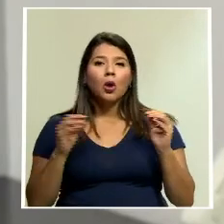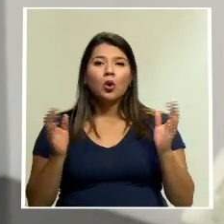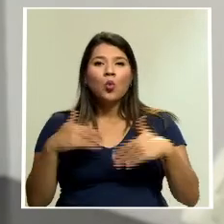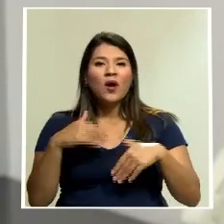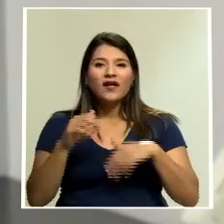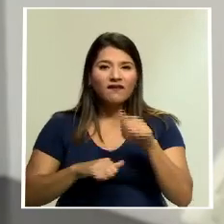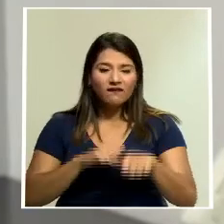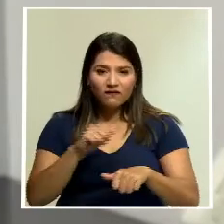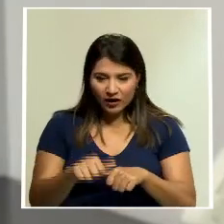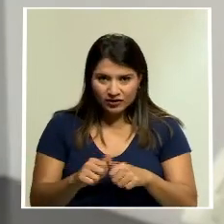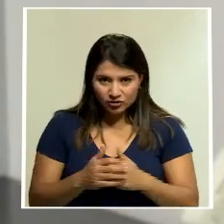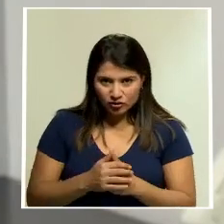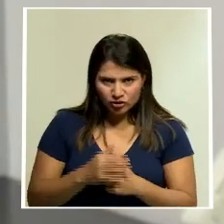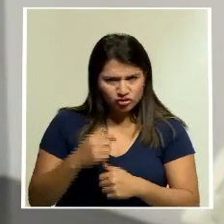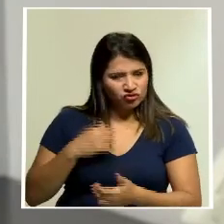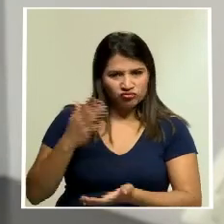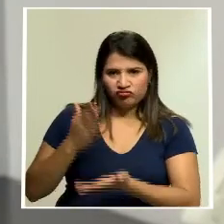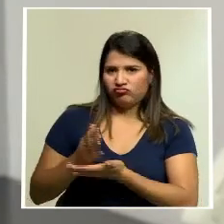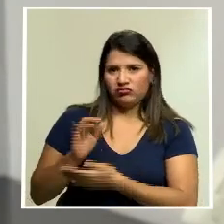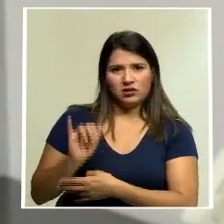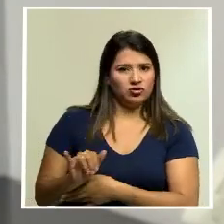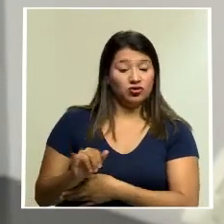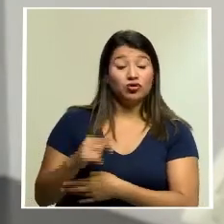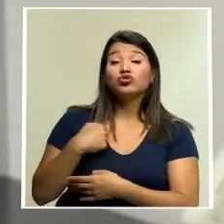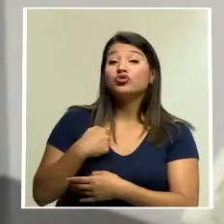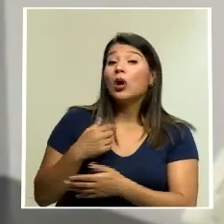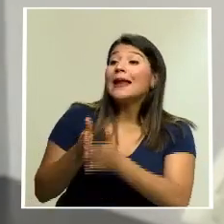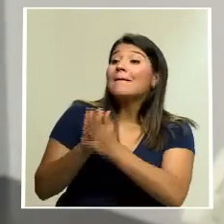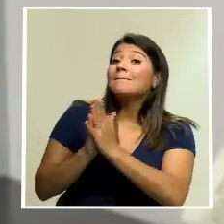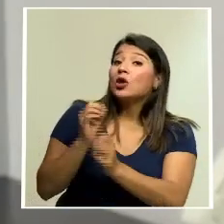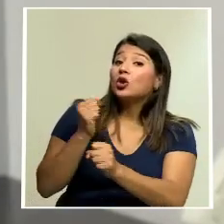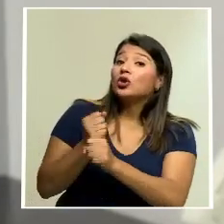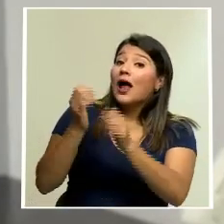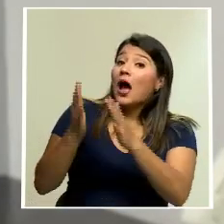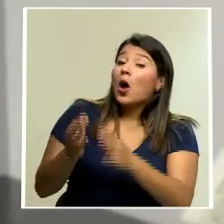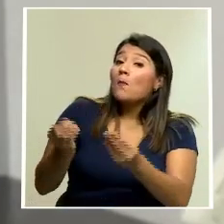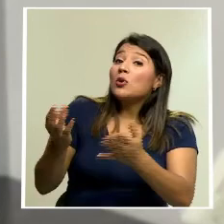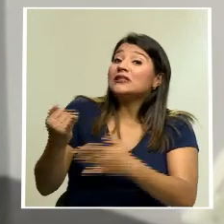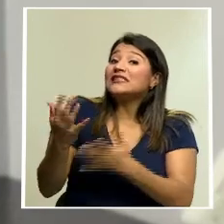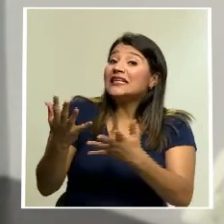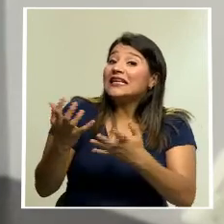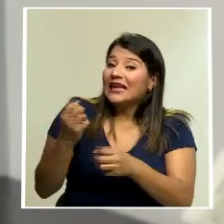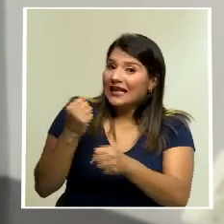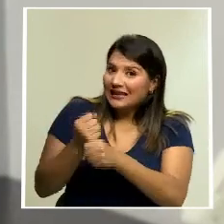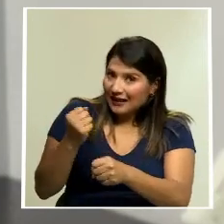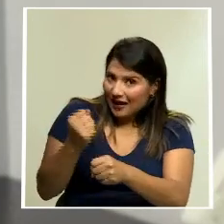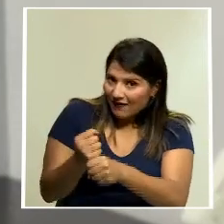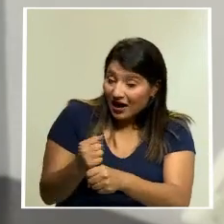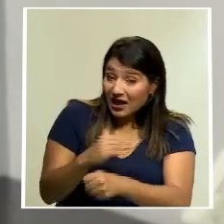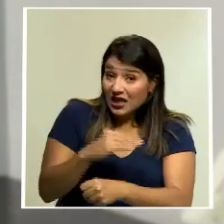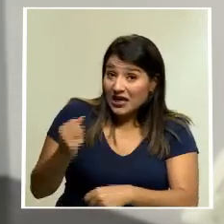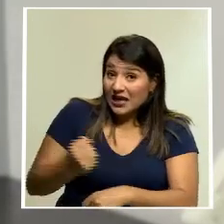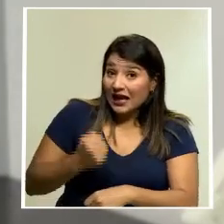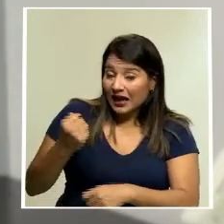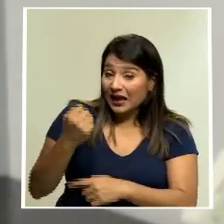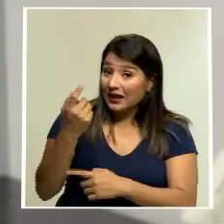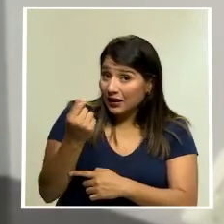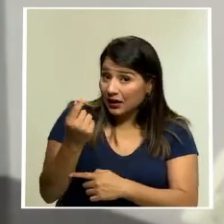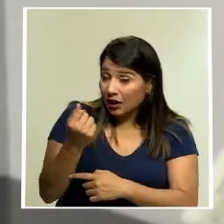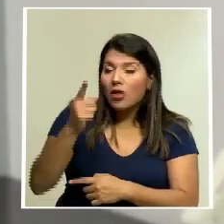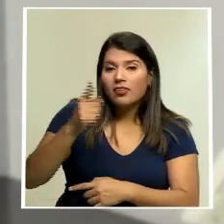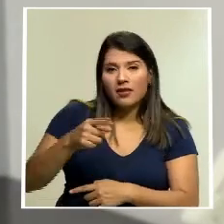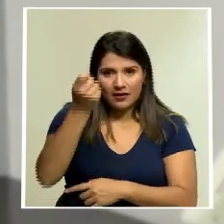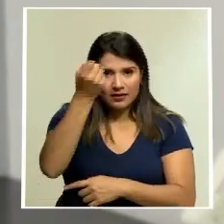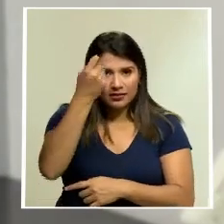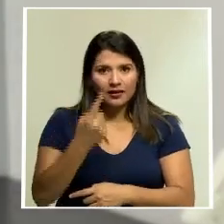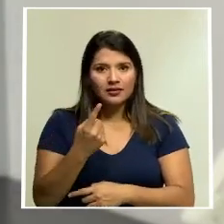a combatir. O sea, vamos a pedirle al funcionario público que quiera trabajar, que quiera ganarse su sustento, que entienda que también